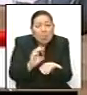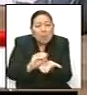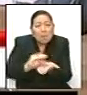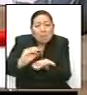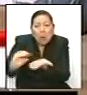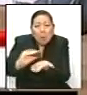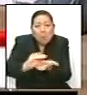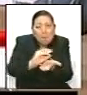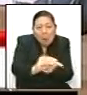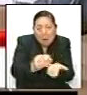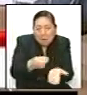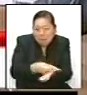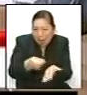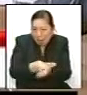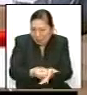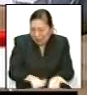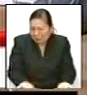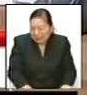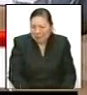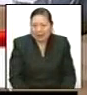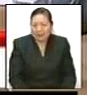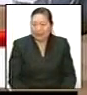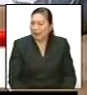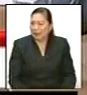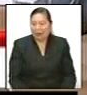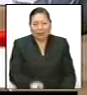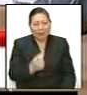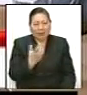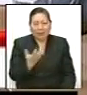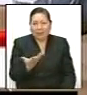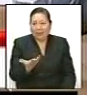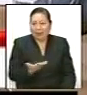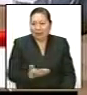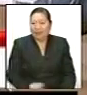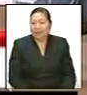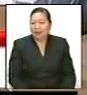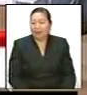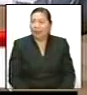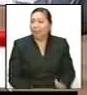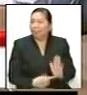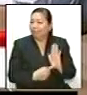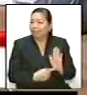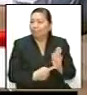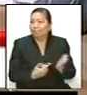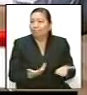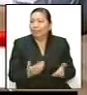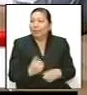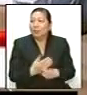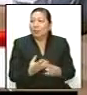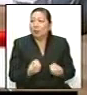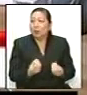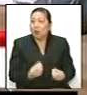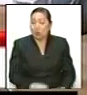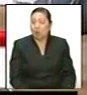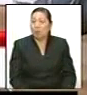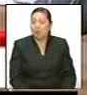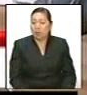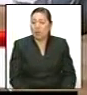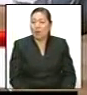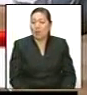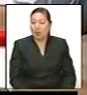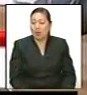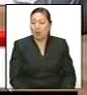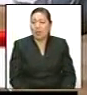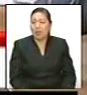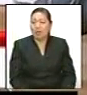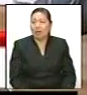apropiada. Eso nos llama poderosamente la atención y simplemente nos estaría demostrando la forma como, en el caso de